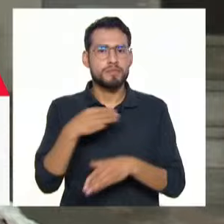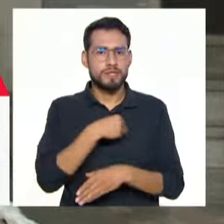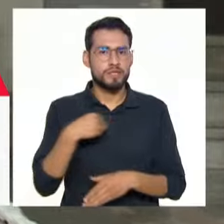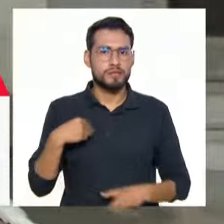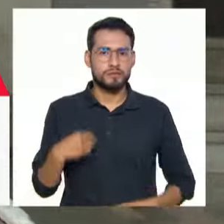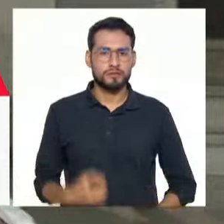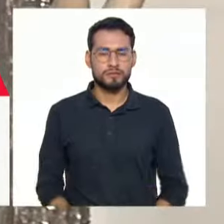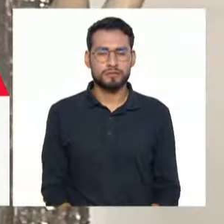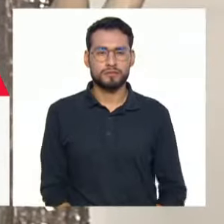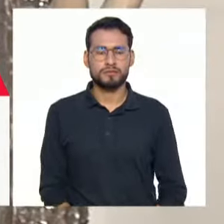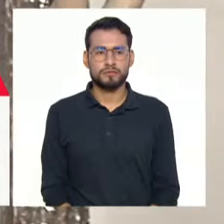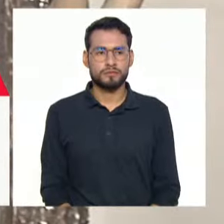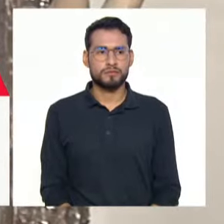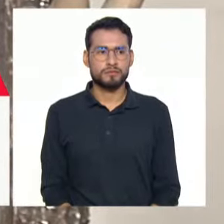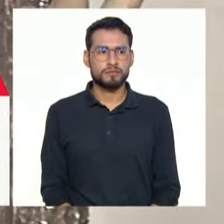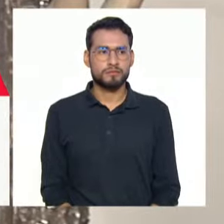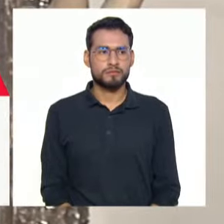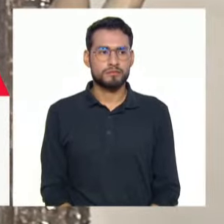Ministros.